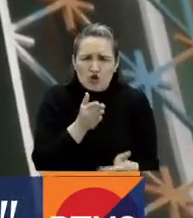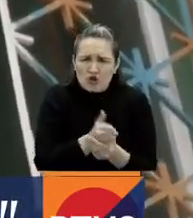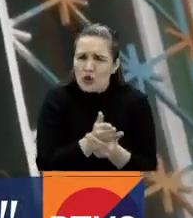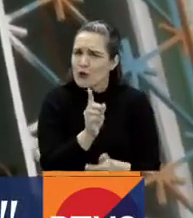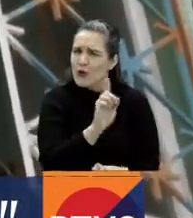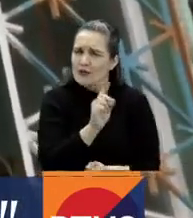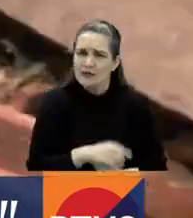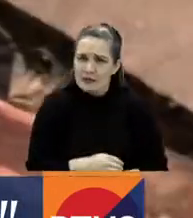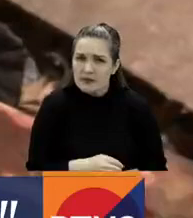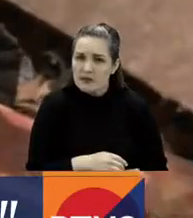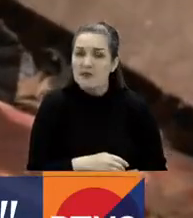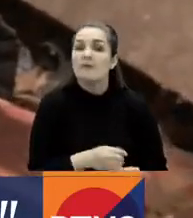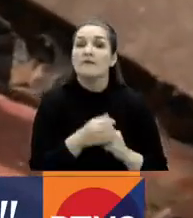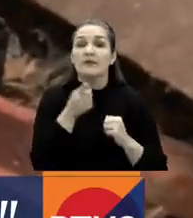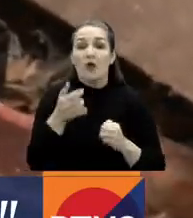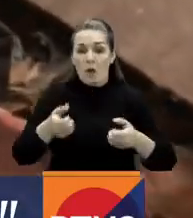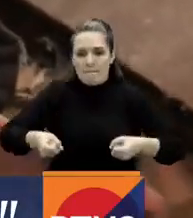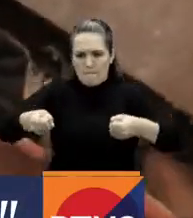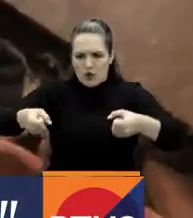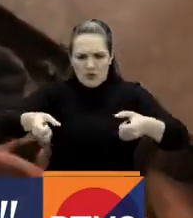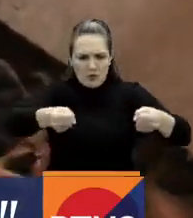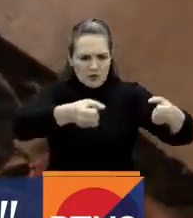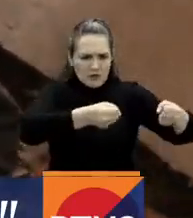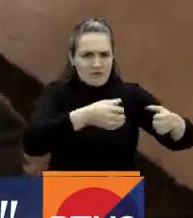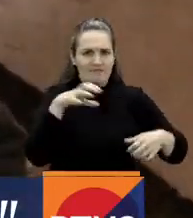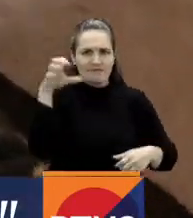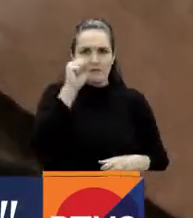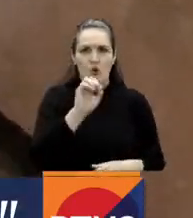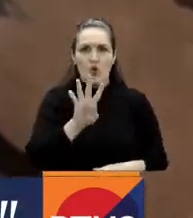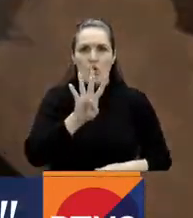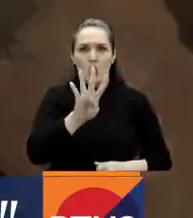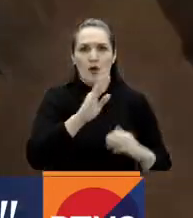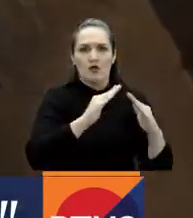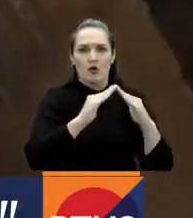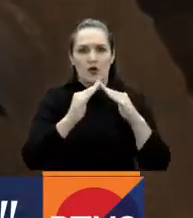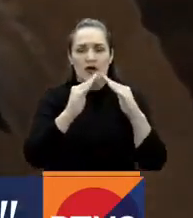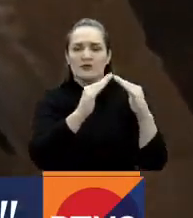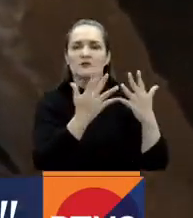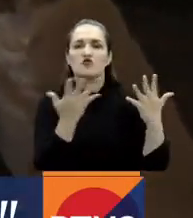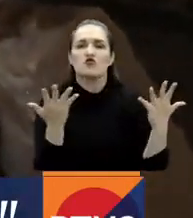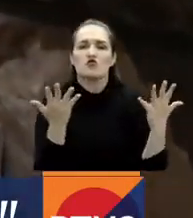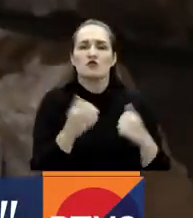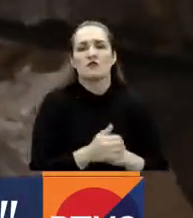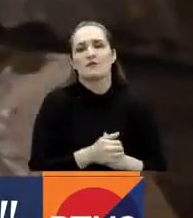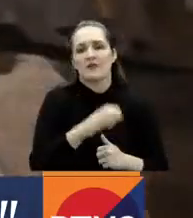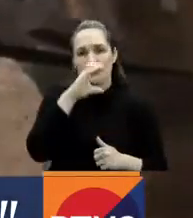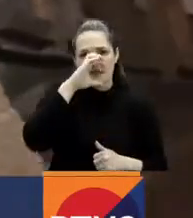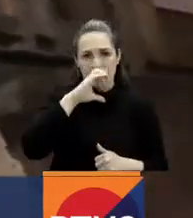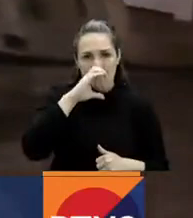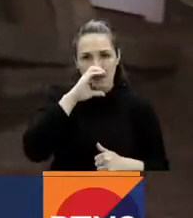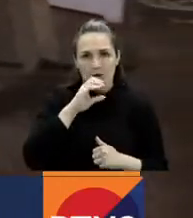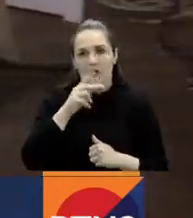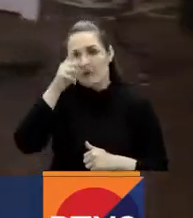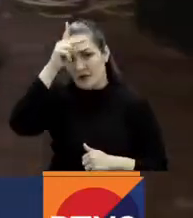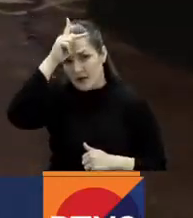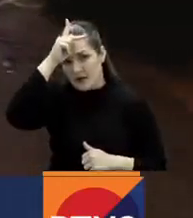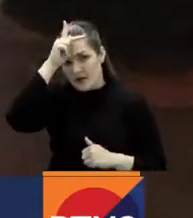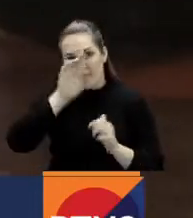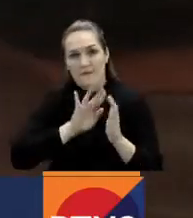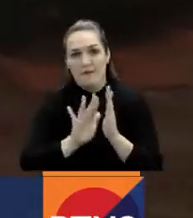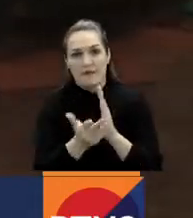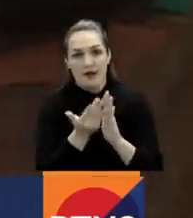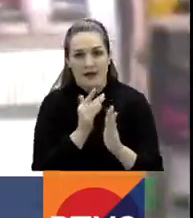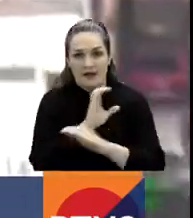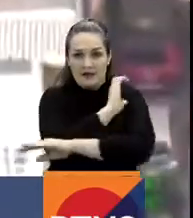de embolsados la policía ha denunciado cuatro viviendas en chapinero Kennedy Mártires y la Candelaria además en